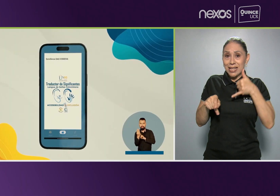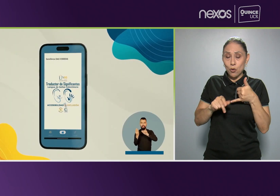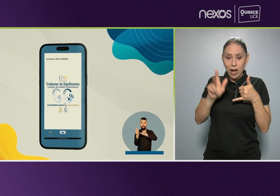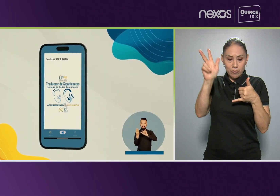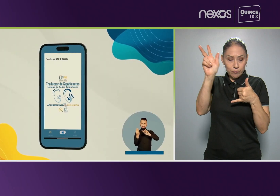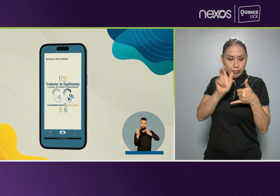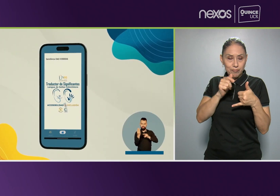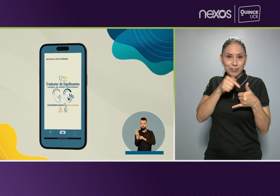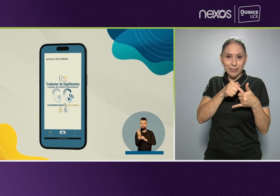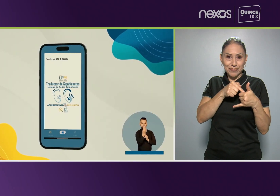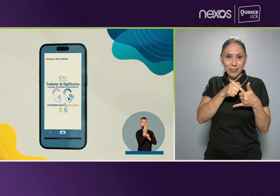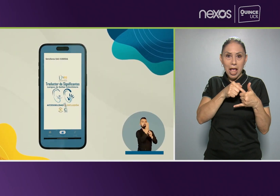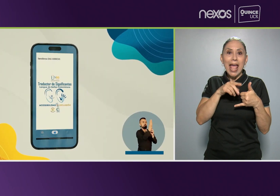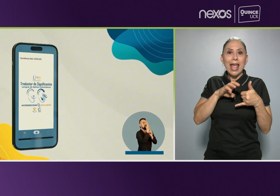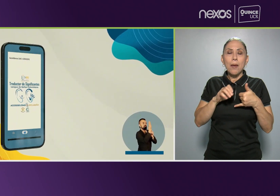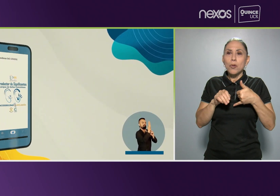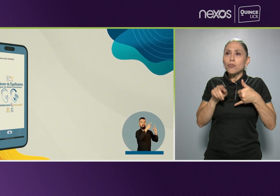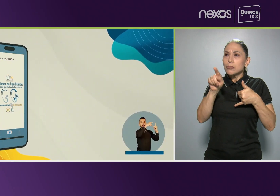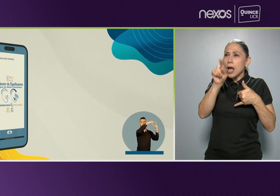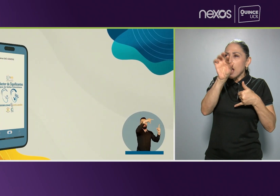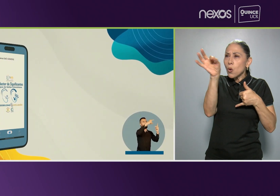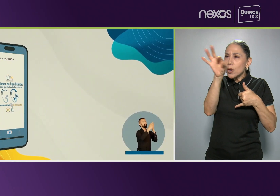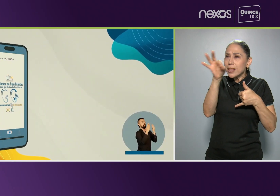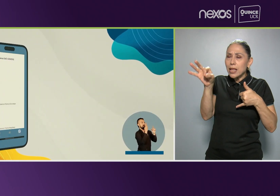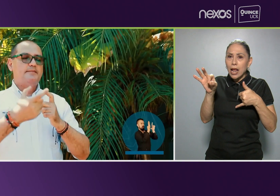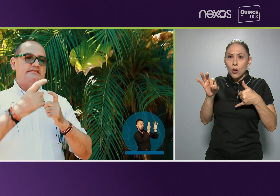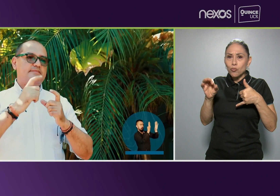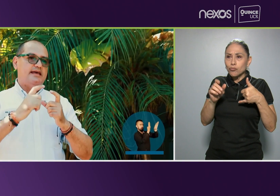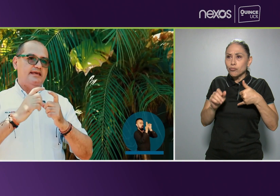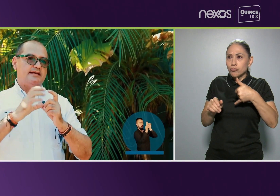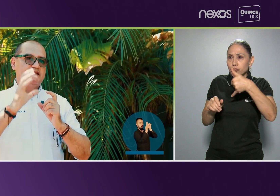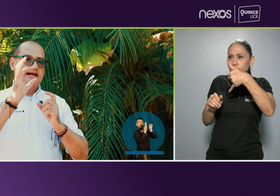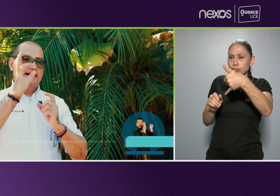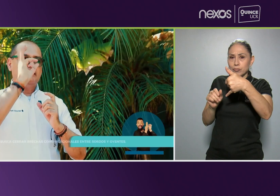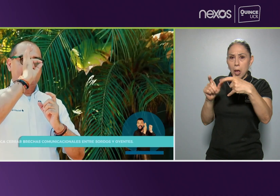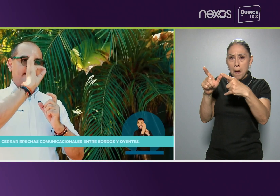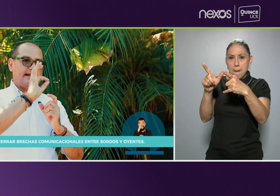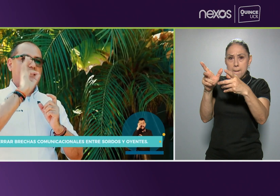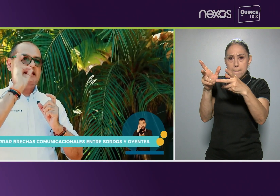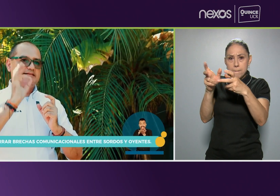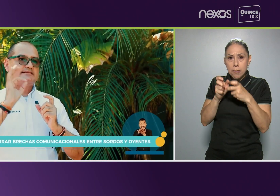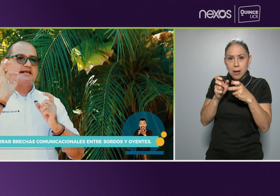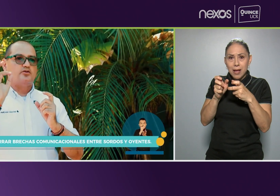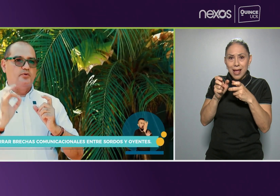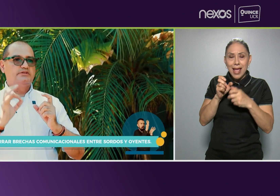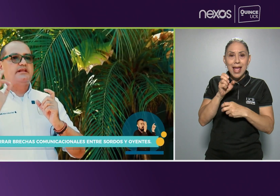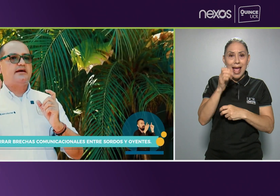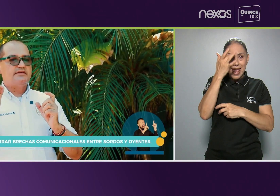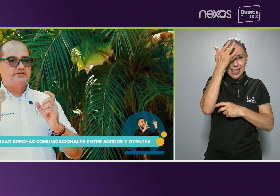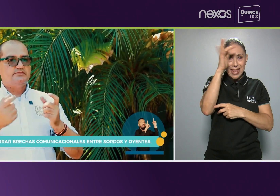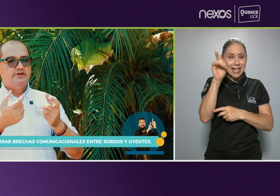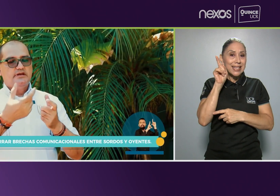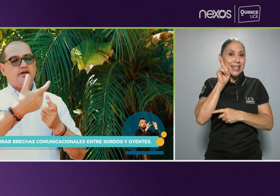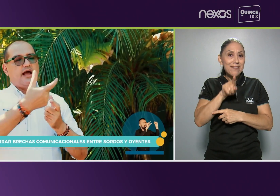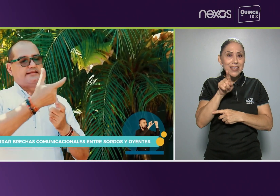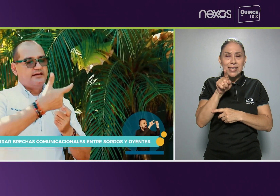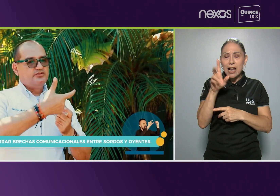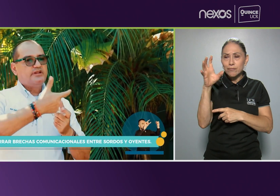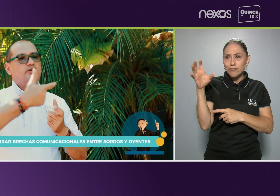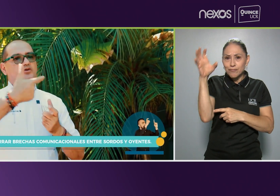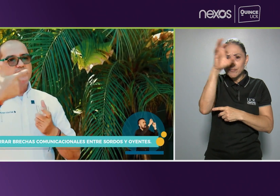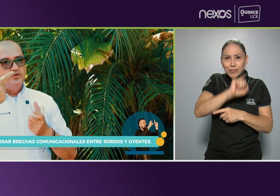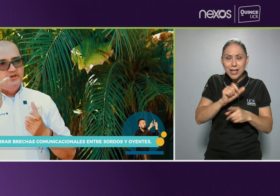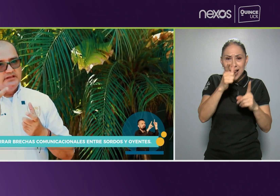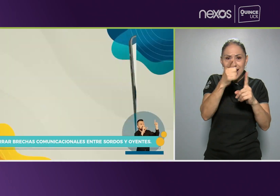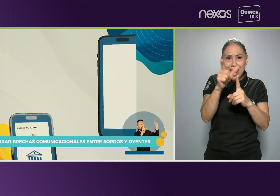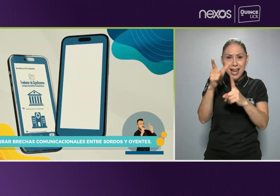se acerca a un letrero, a un aviso, hace la captura, la misma IA se encarga de detectar las letras que componen el aviso, a través